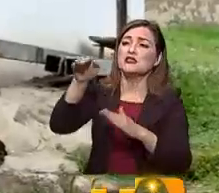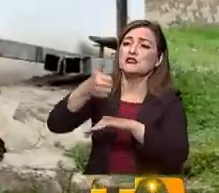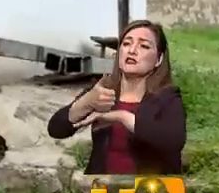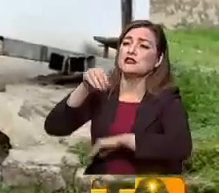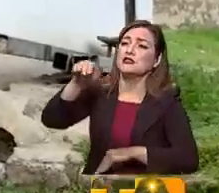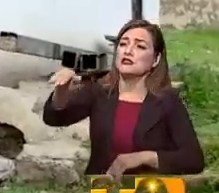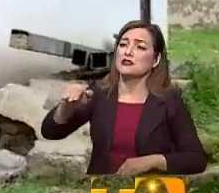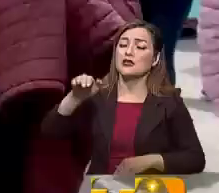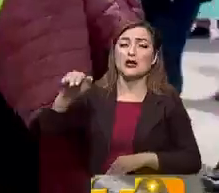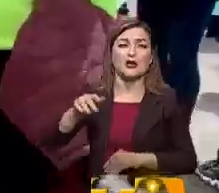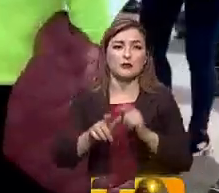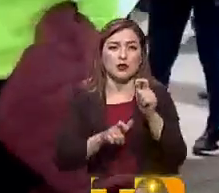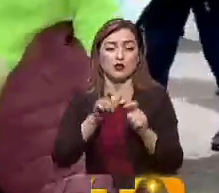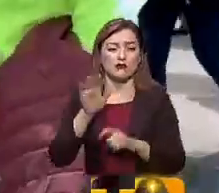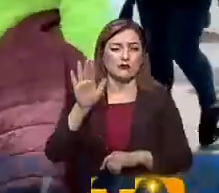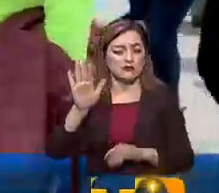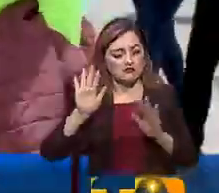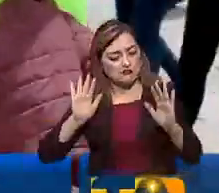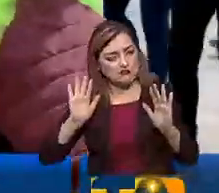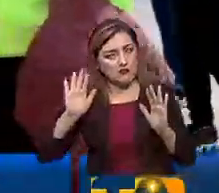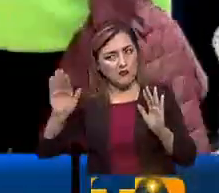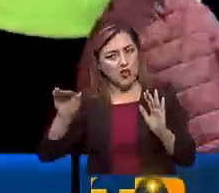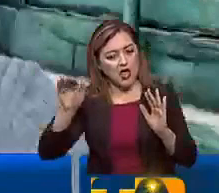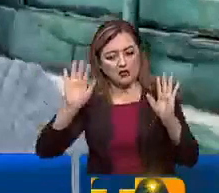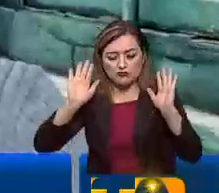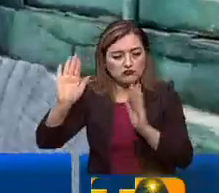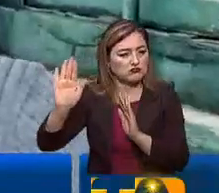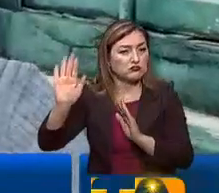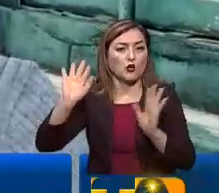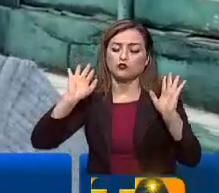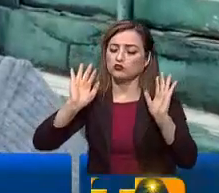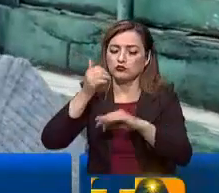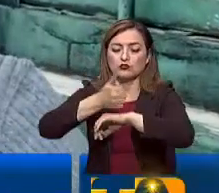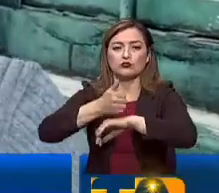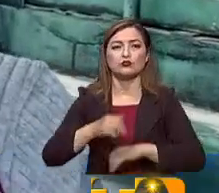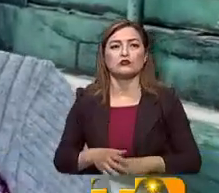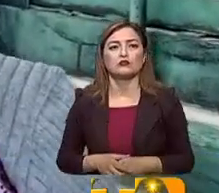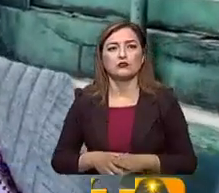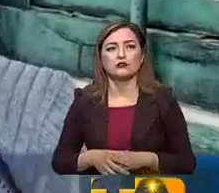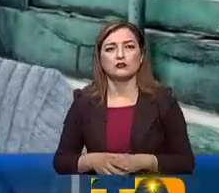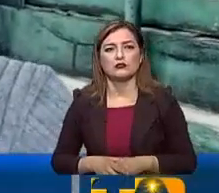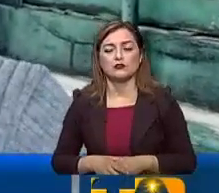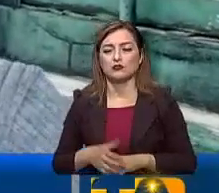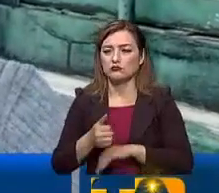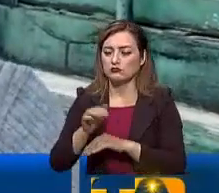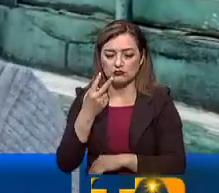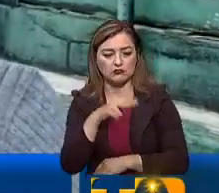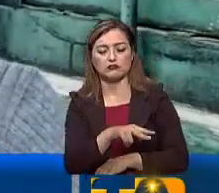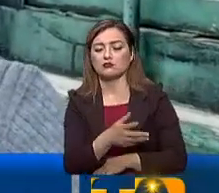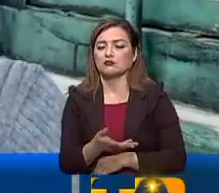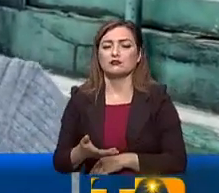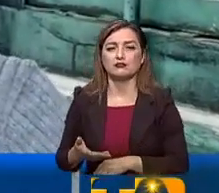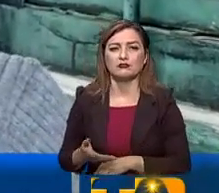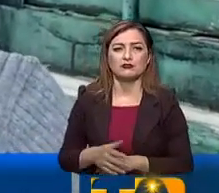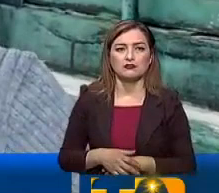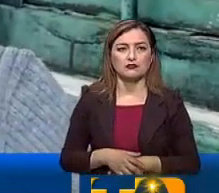hizo que los afectados amenacen con medidas de hecho eso pido a las autoridades que ahora ya ven cómo están van viendo